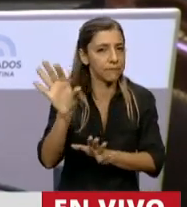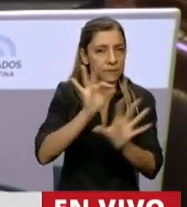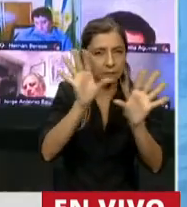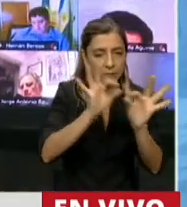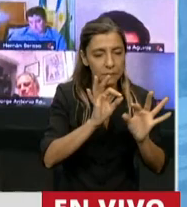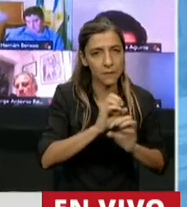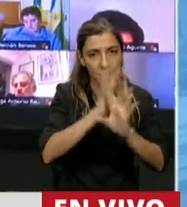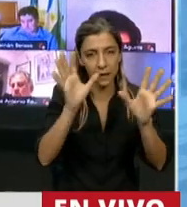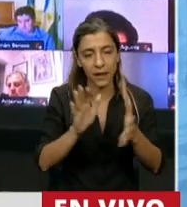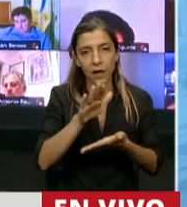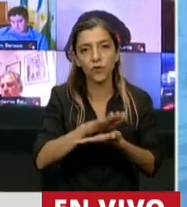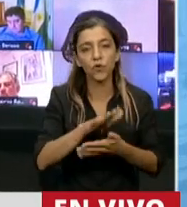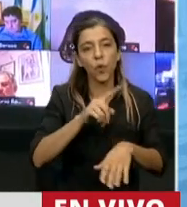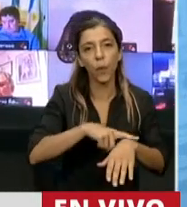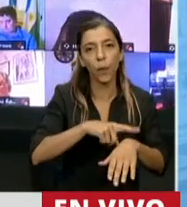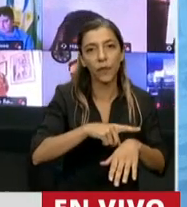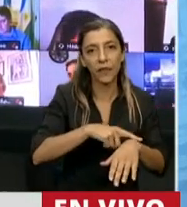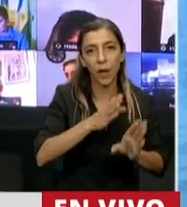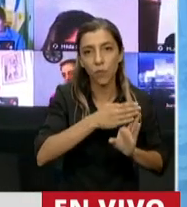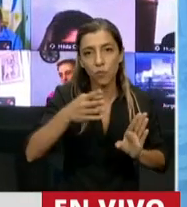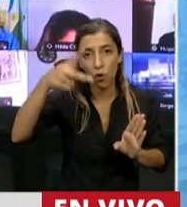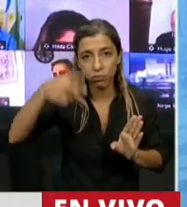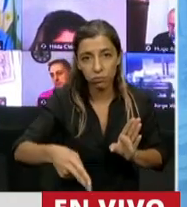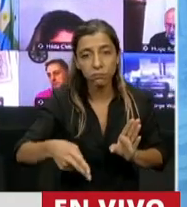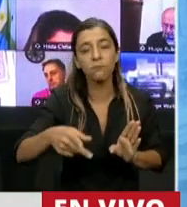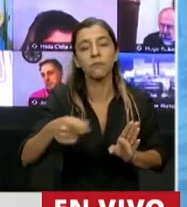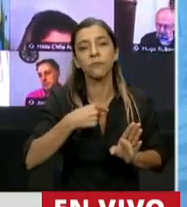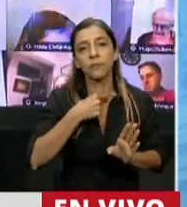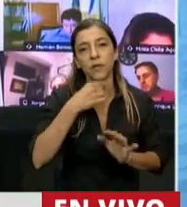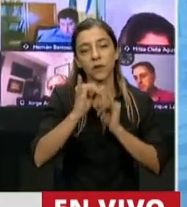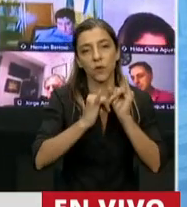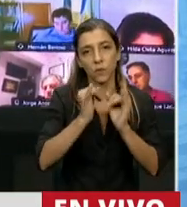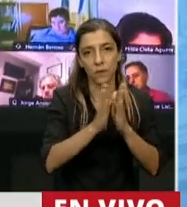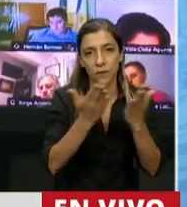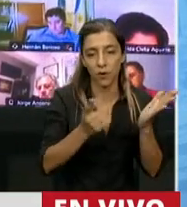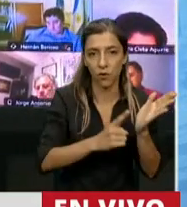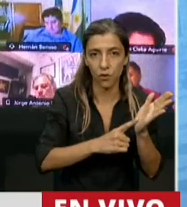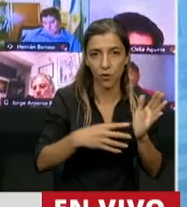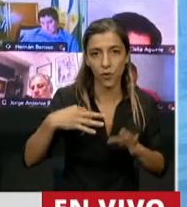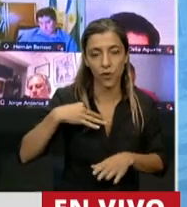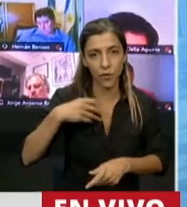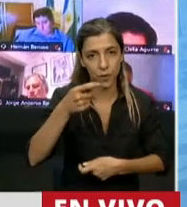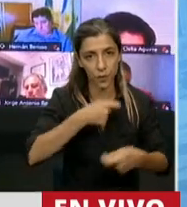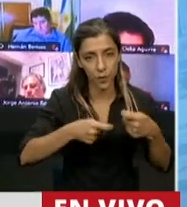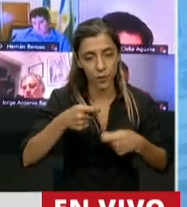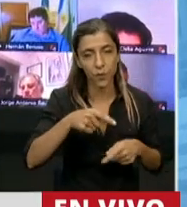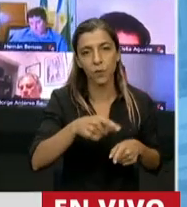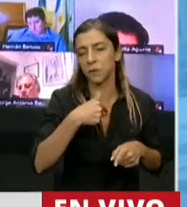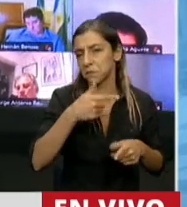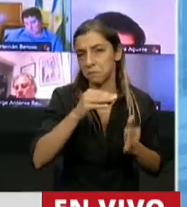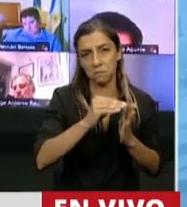sobre el tema de la caducidad de los plazos. El Código Civil y Comercial es absolutamente